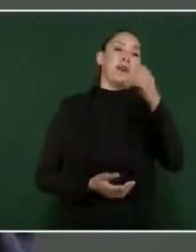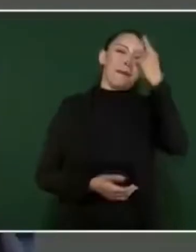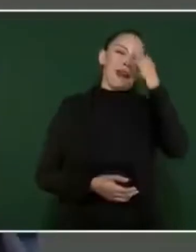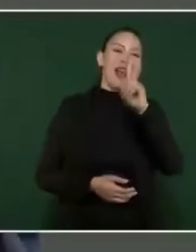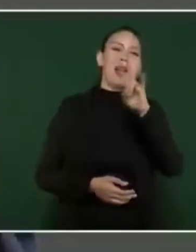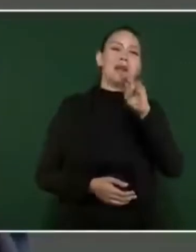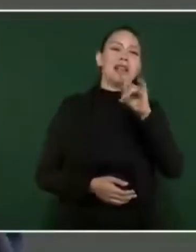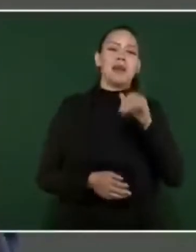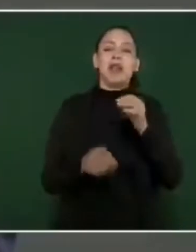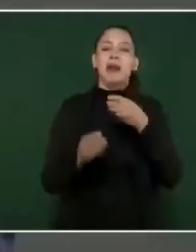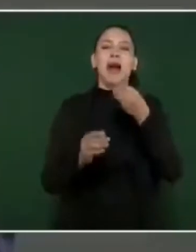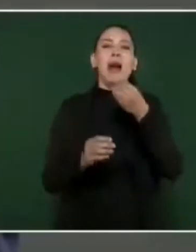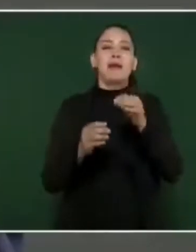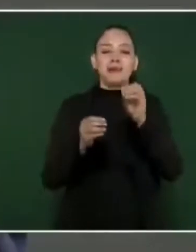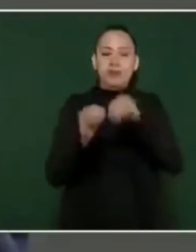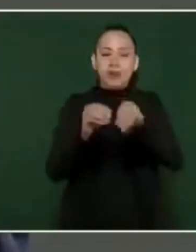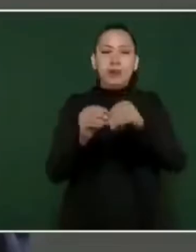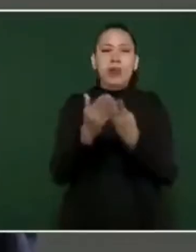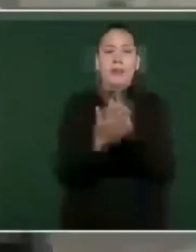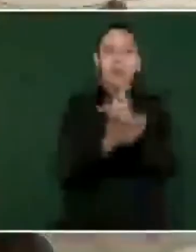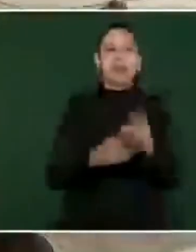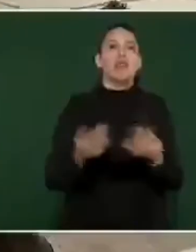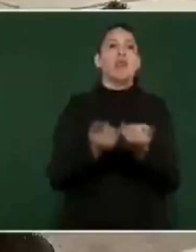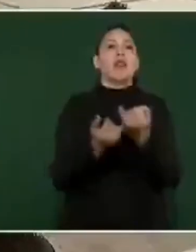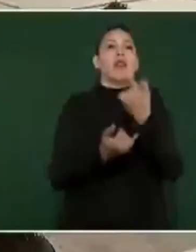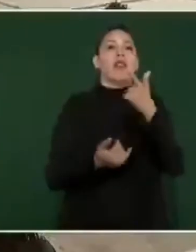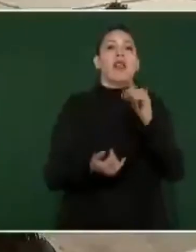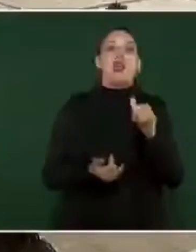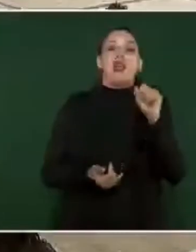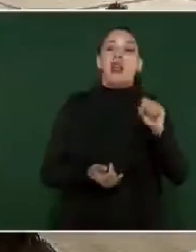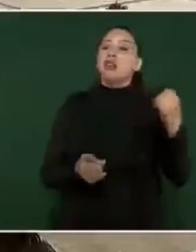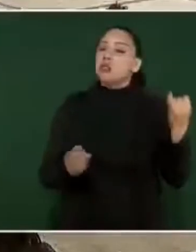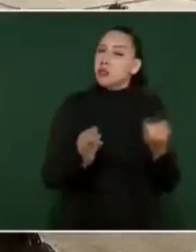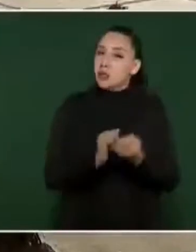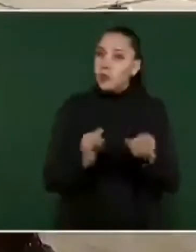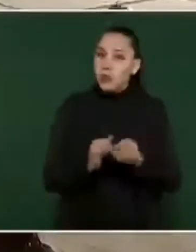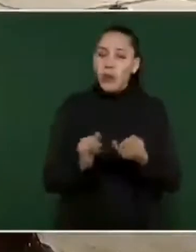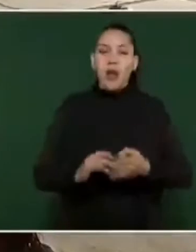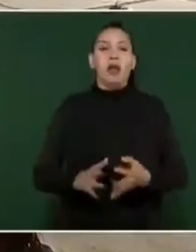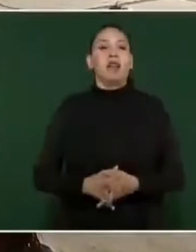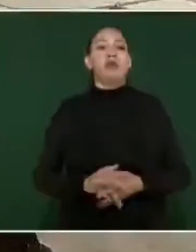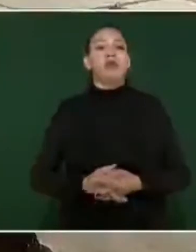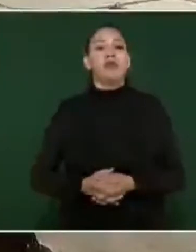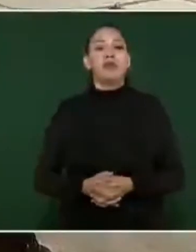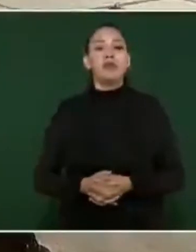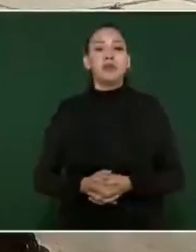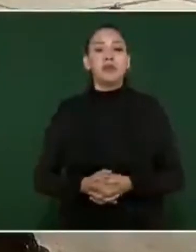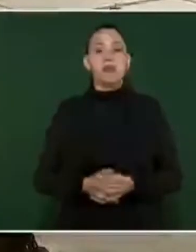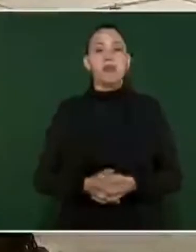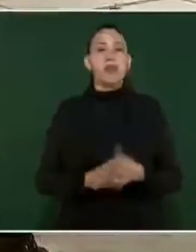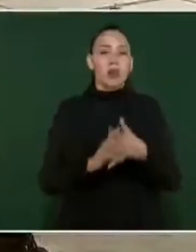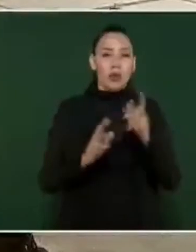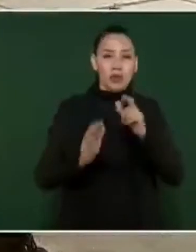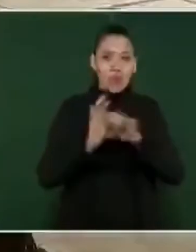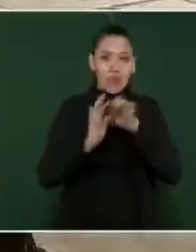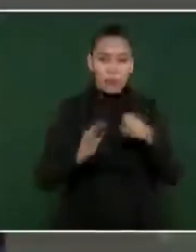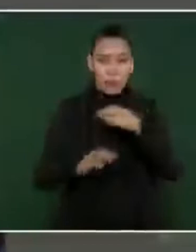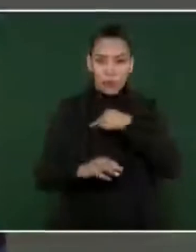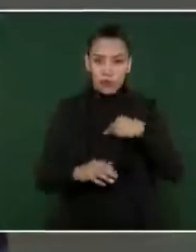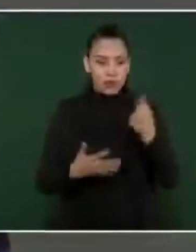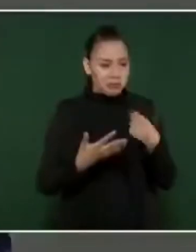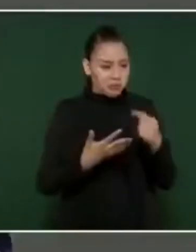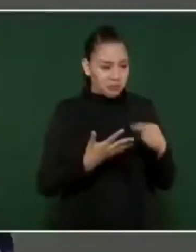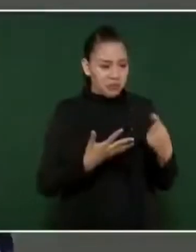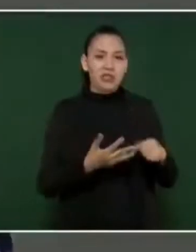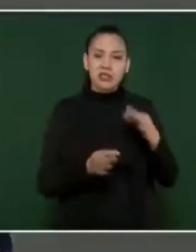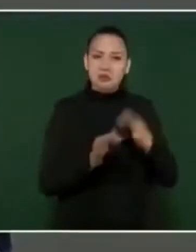fertilizante, podemos tener en Tamaulipas una planta de